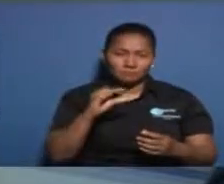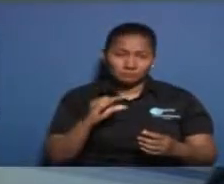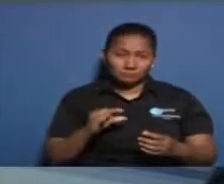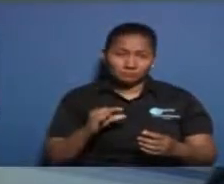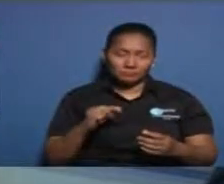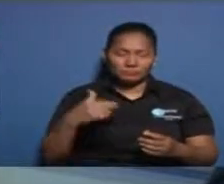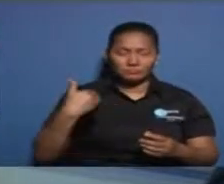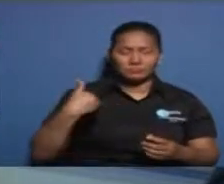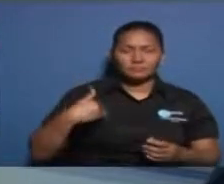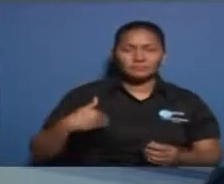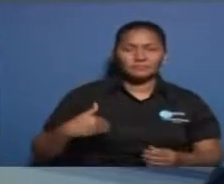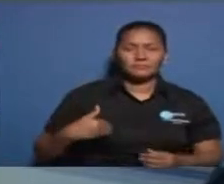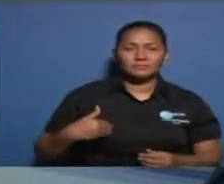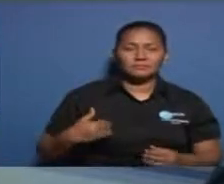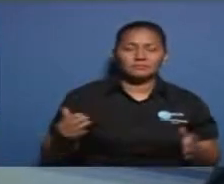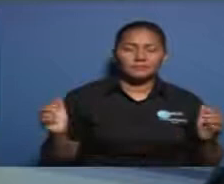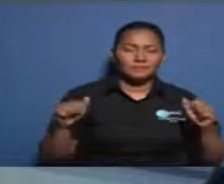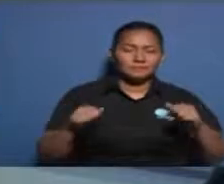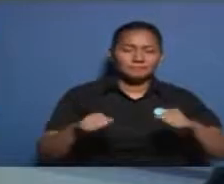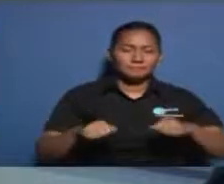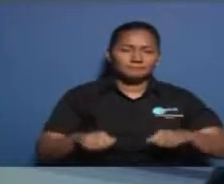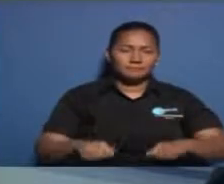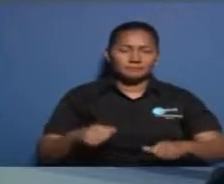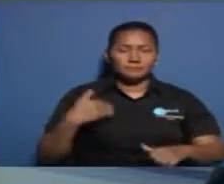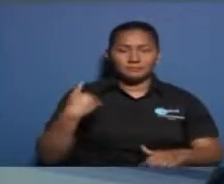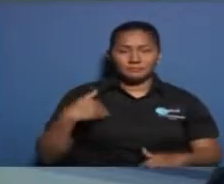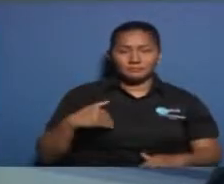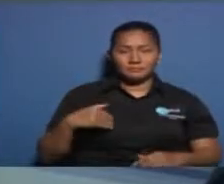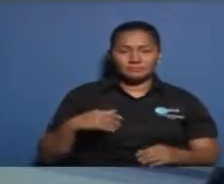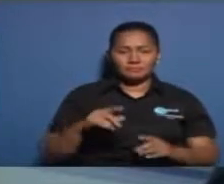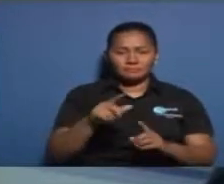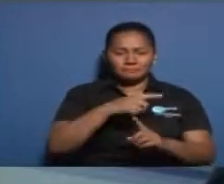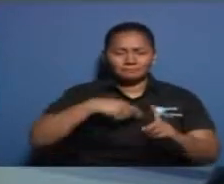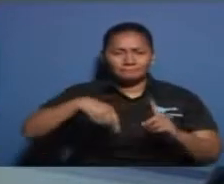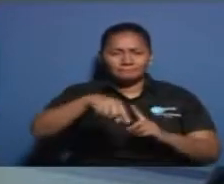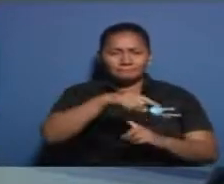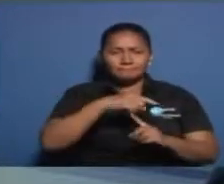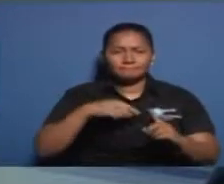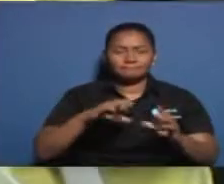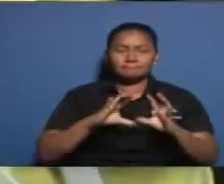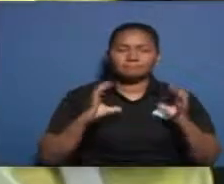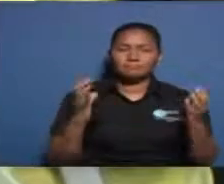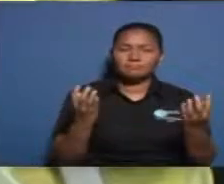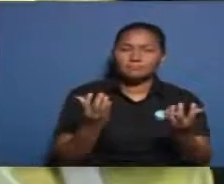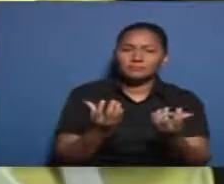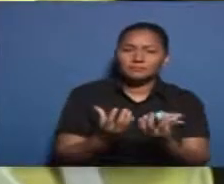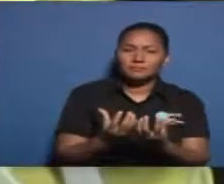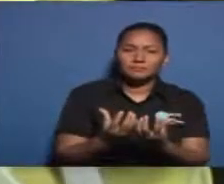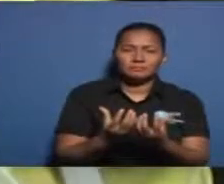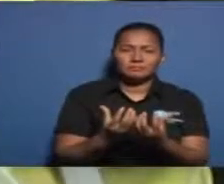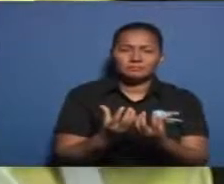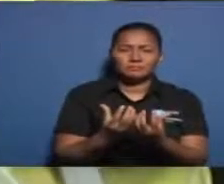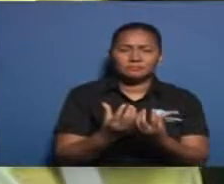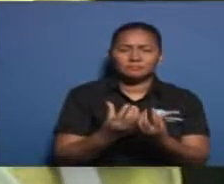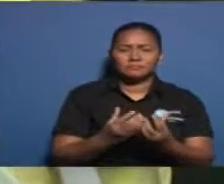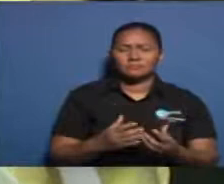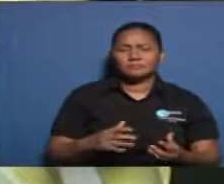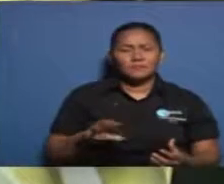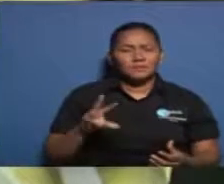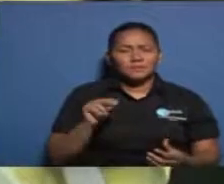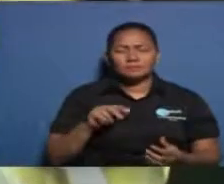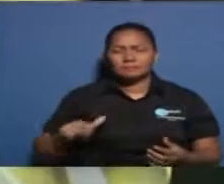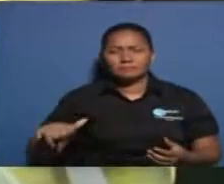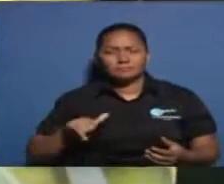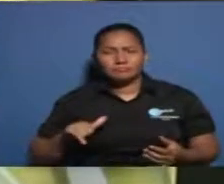que tienen los hombres alrededor del mundo no tiene ninguna comparación con el poder de las mujeres en este país nuestro